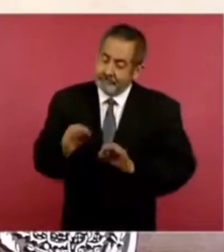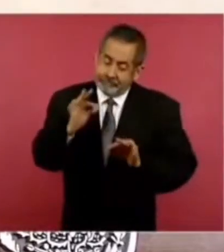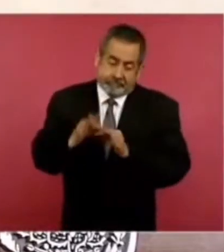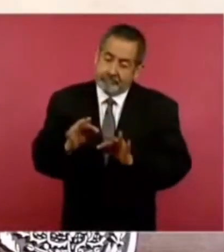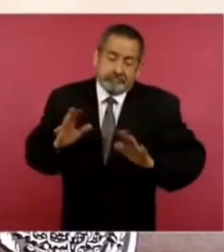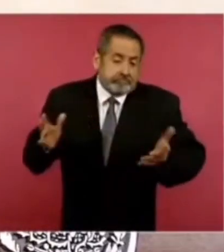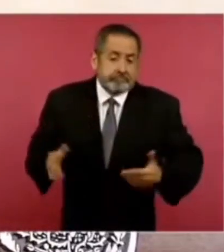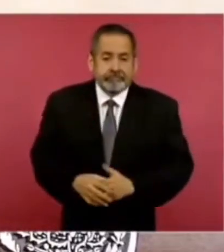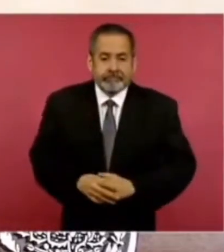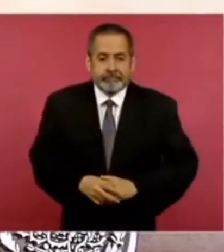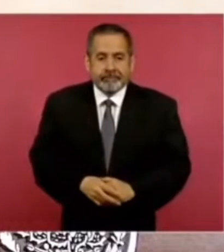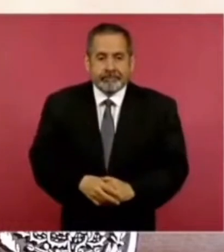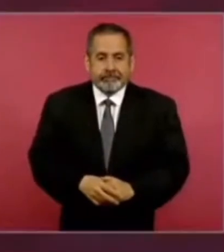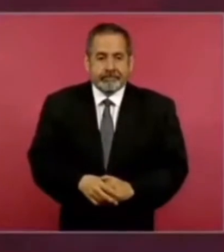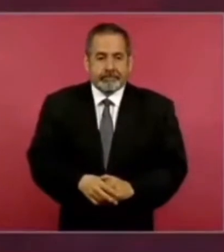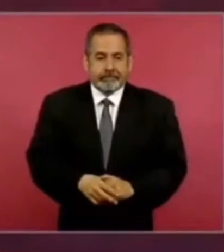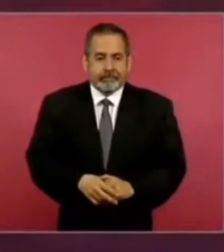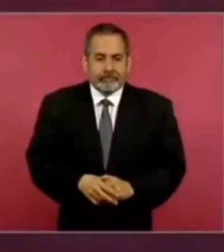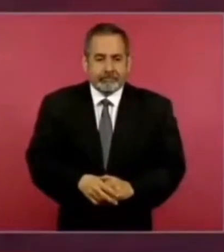¿Ya? Son